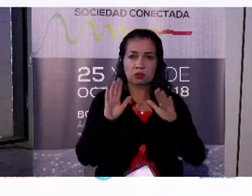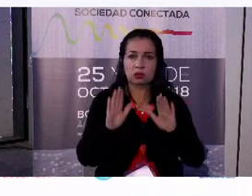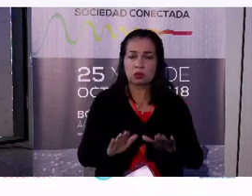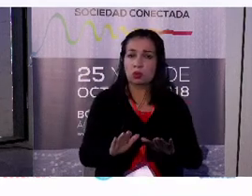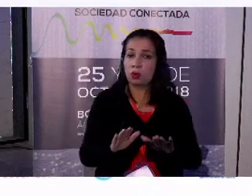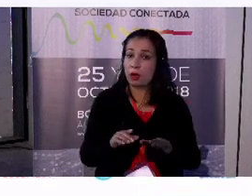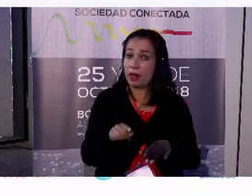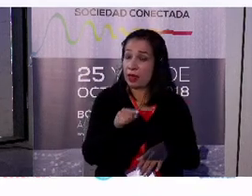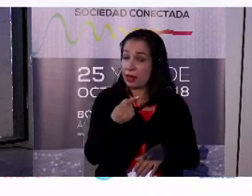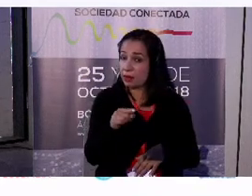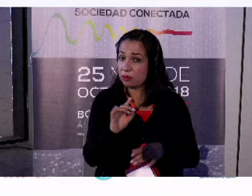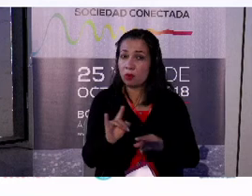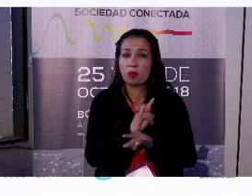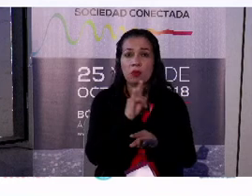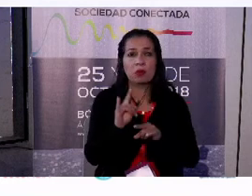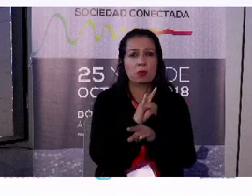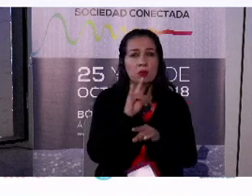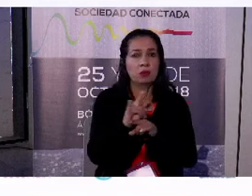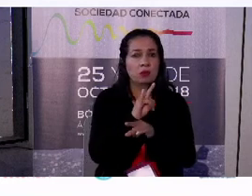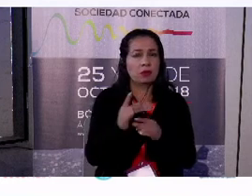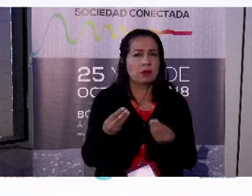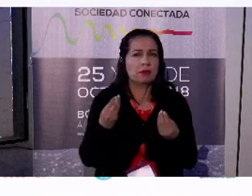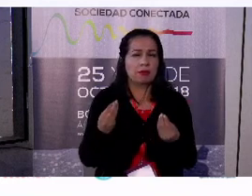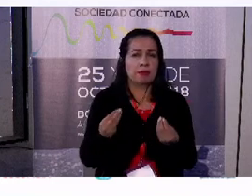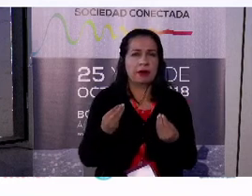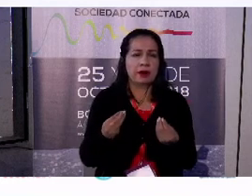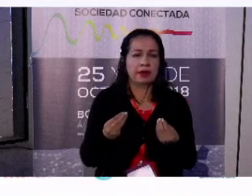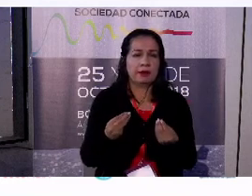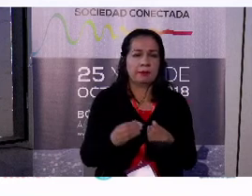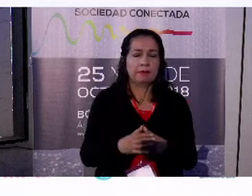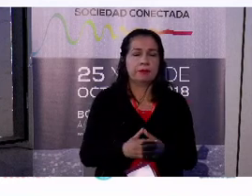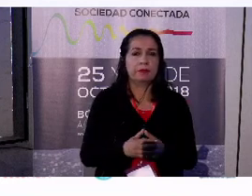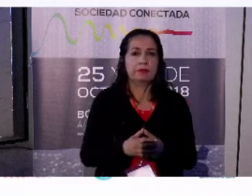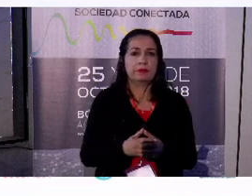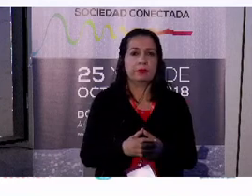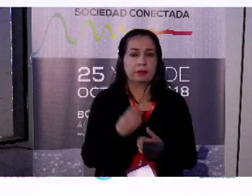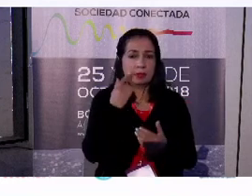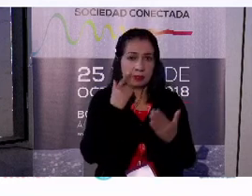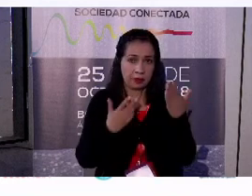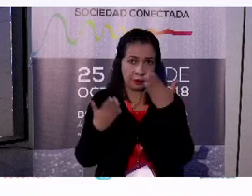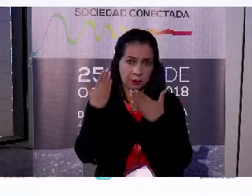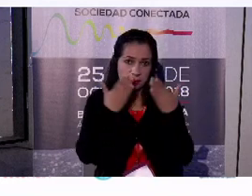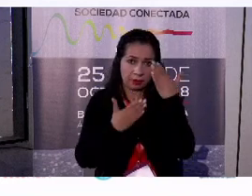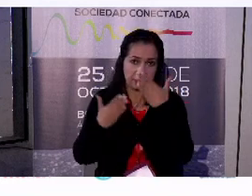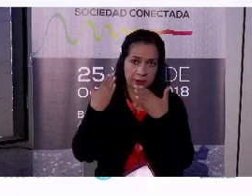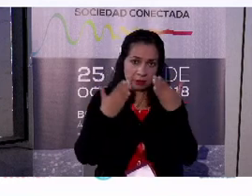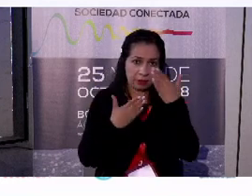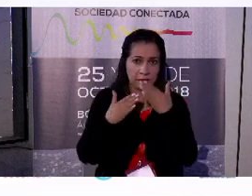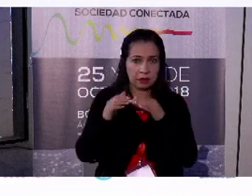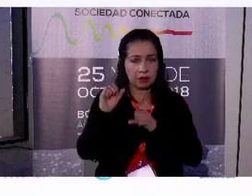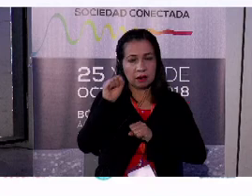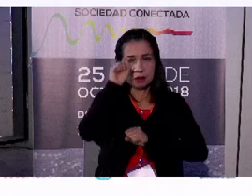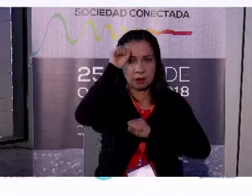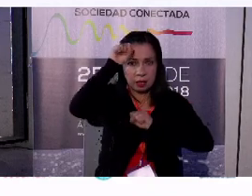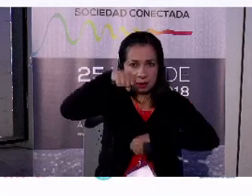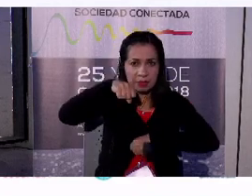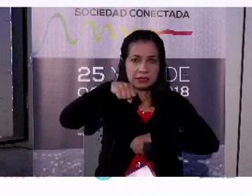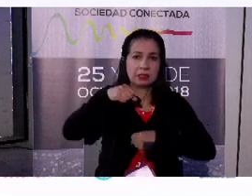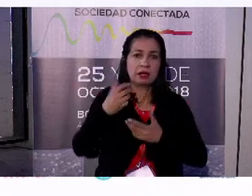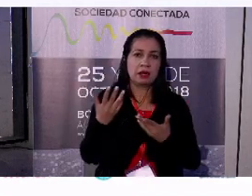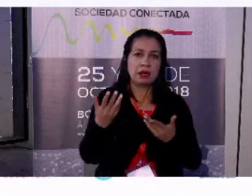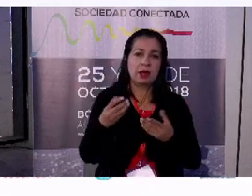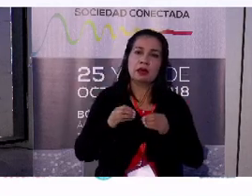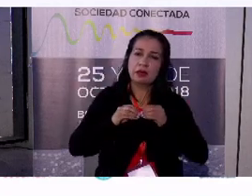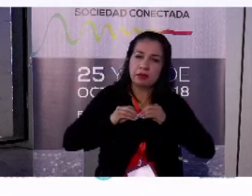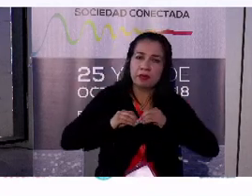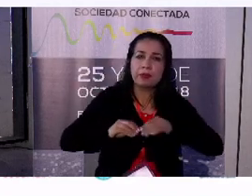muy útil para hacer una análisis de capacidad cubrimiento y también para